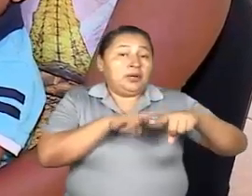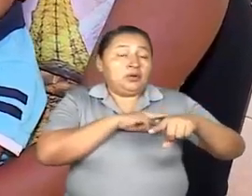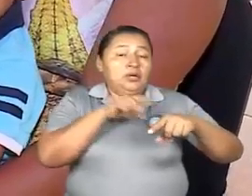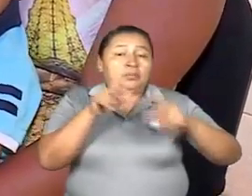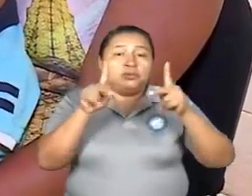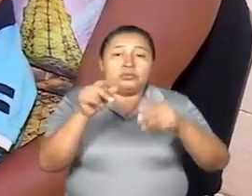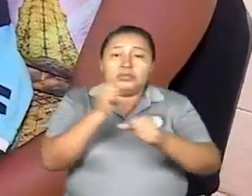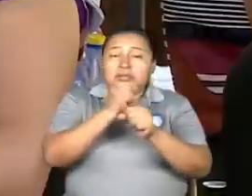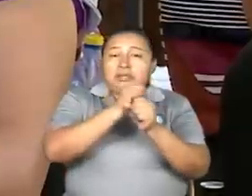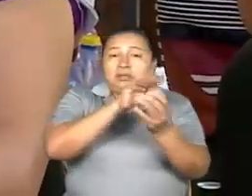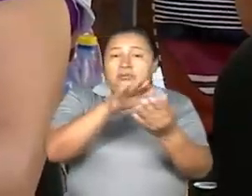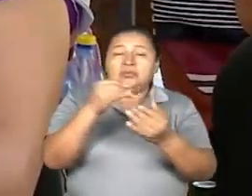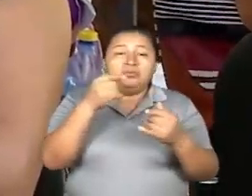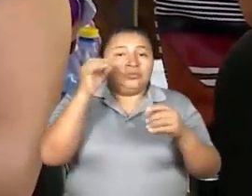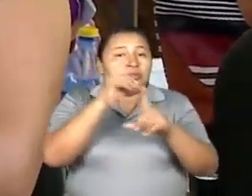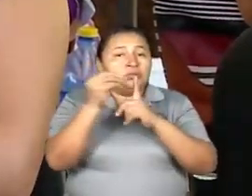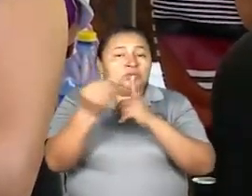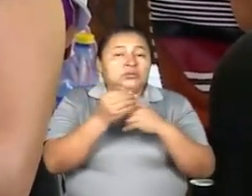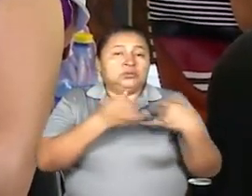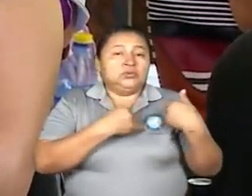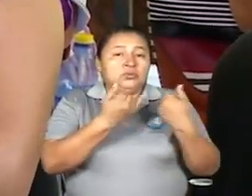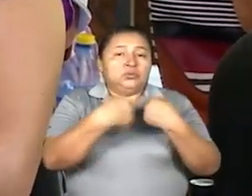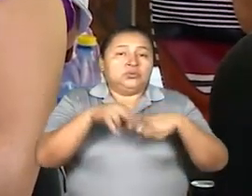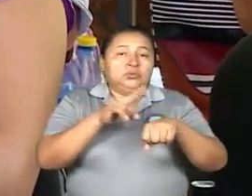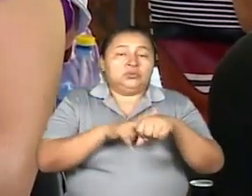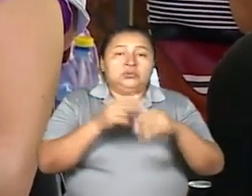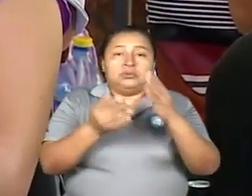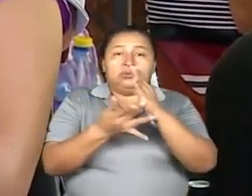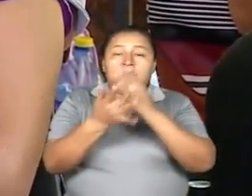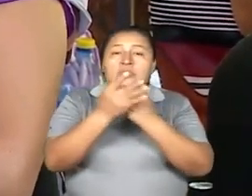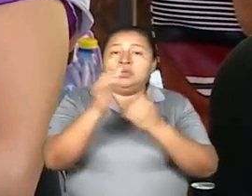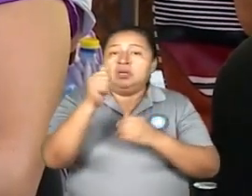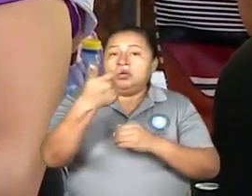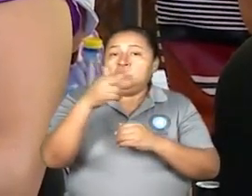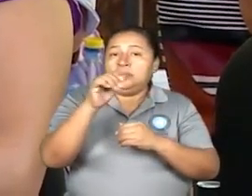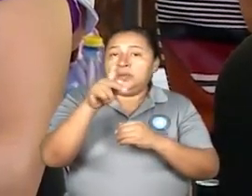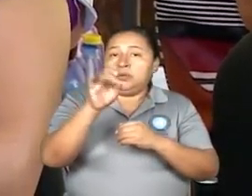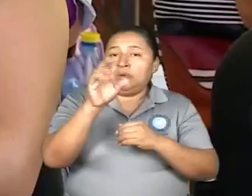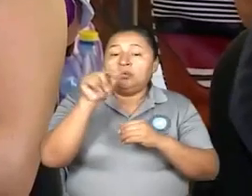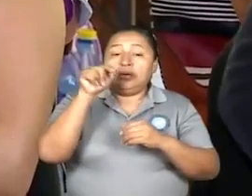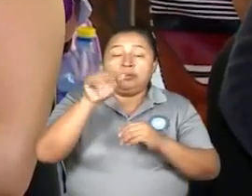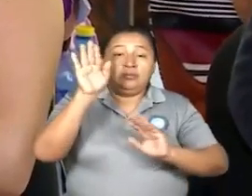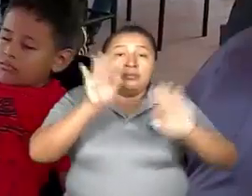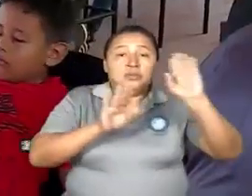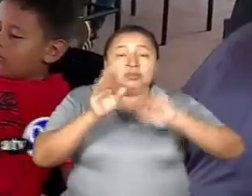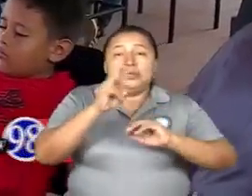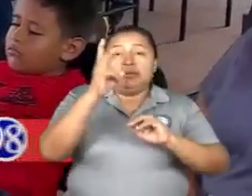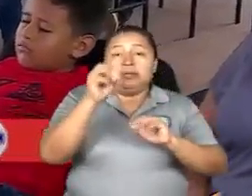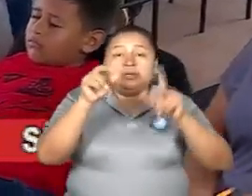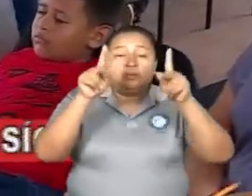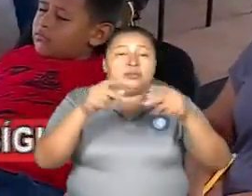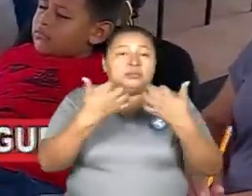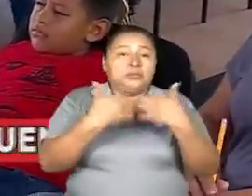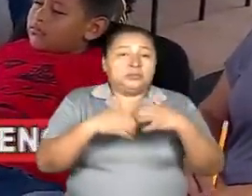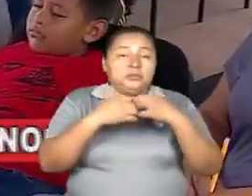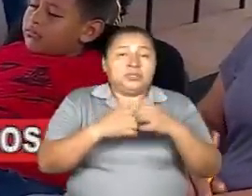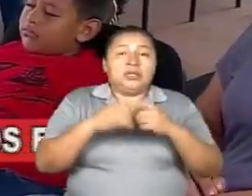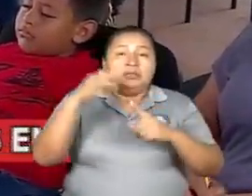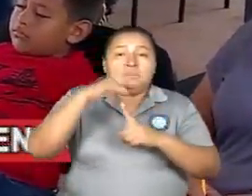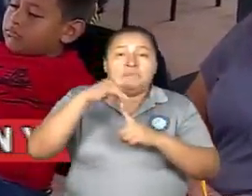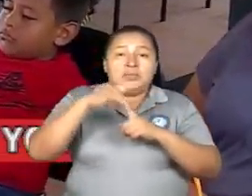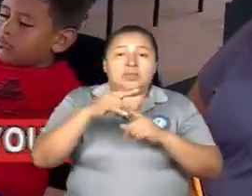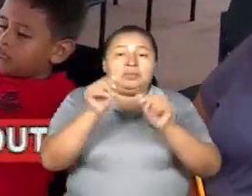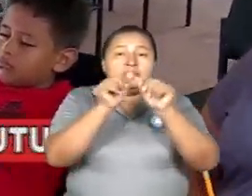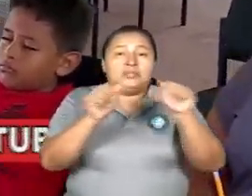fue organizado por el Instituto Nacional Tecnológico Agropecuario. En el evento participaron 30 empresarios de Tipitapa, San Francisco Libre